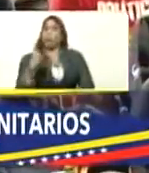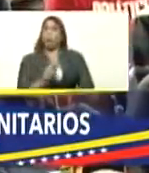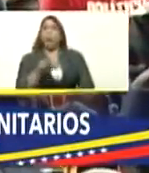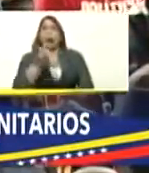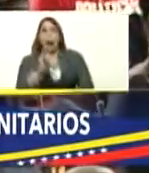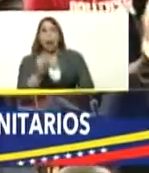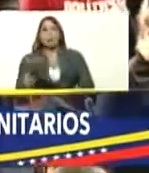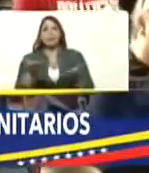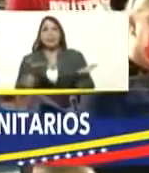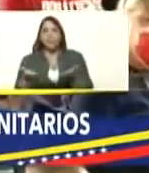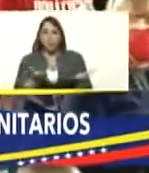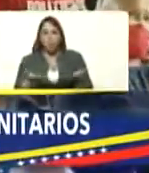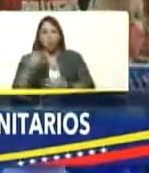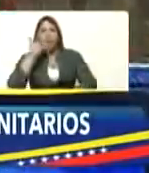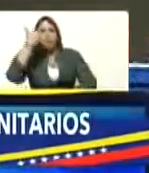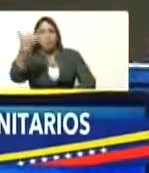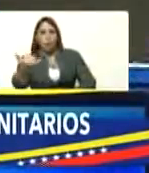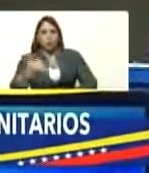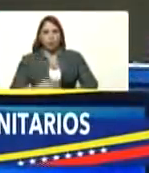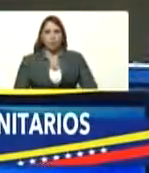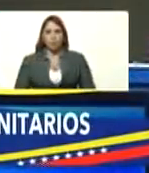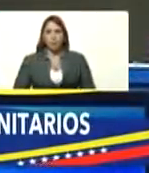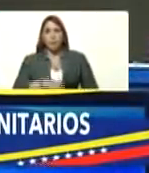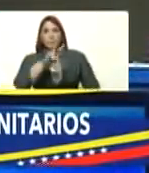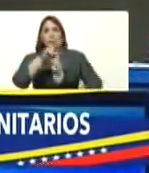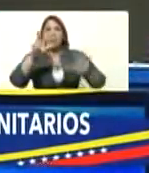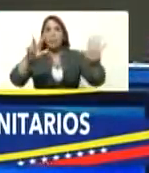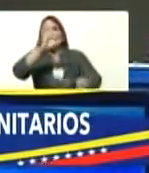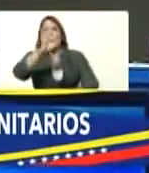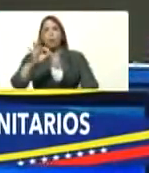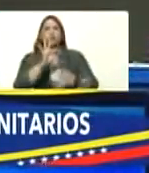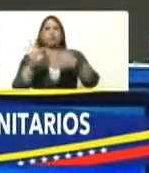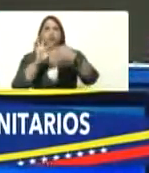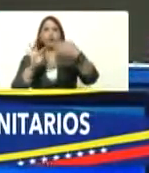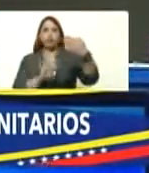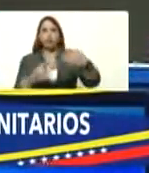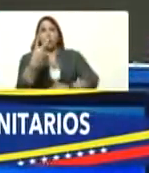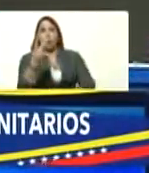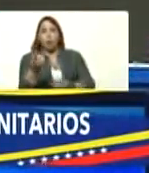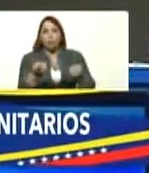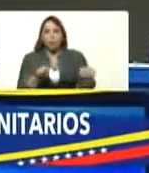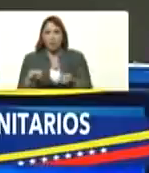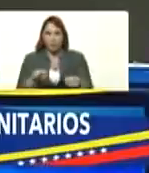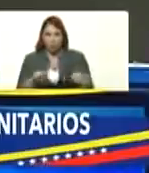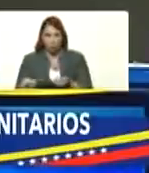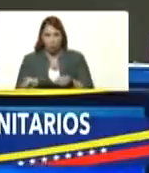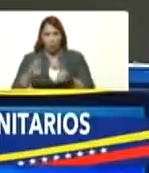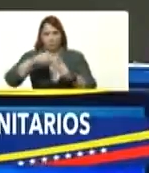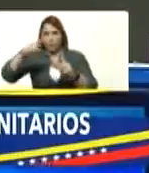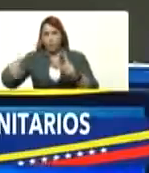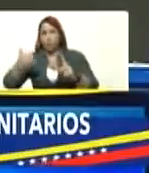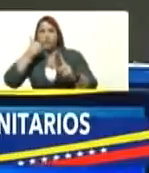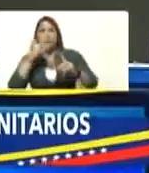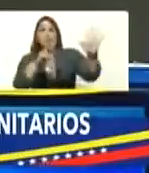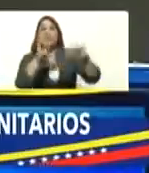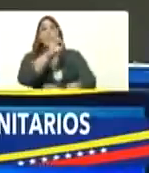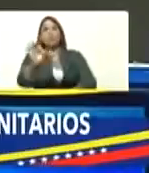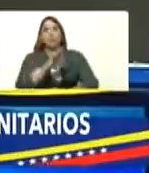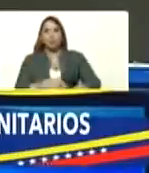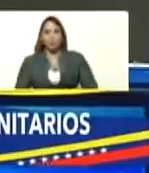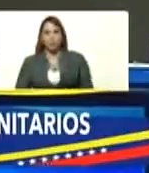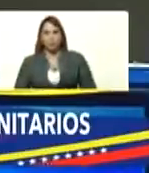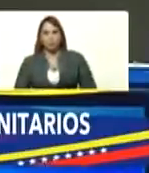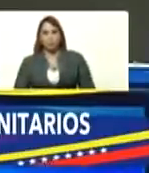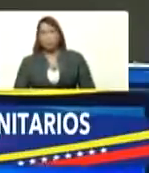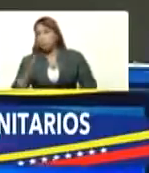servidor de la red telefónica. Un 28% que funcionan al menos 2 servidores en la red telefónica. Y solo un 7% no